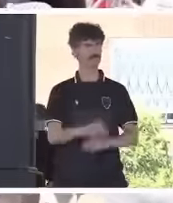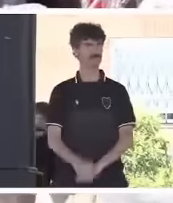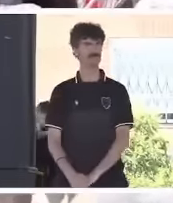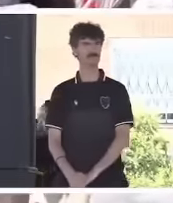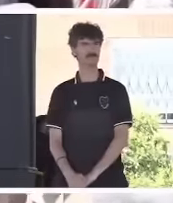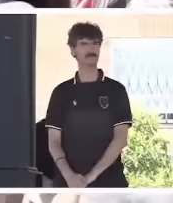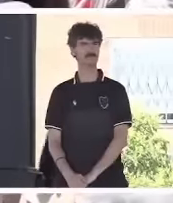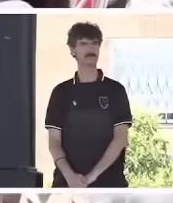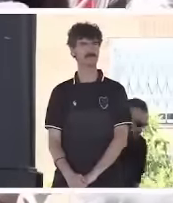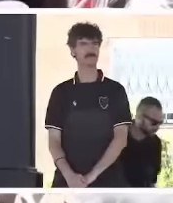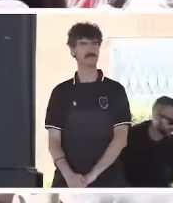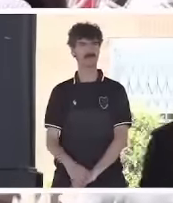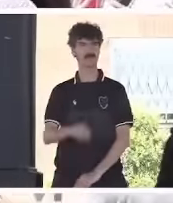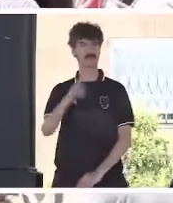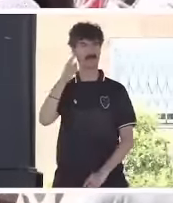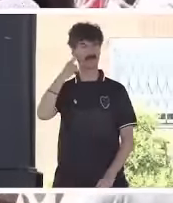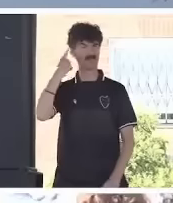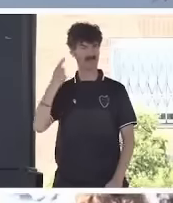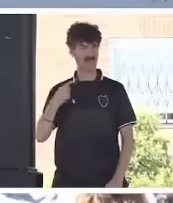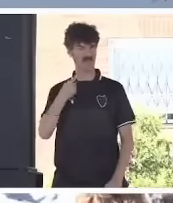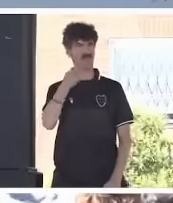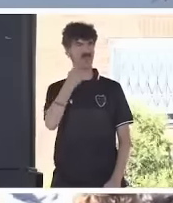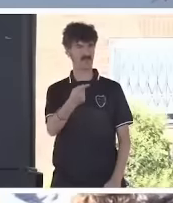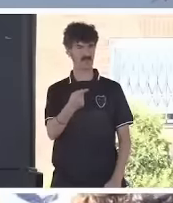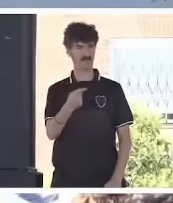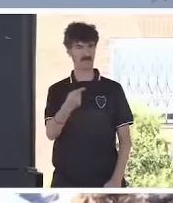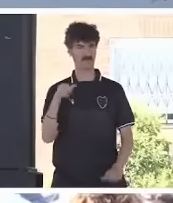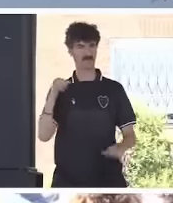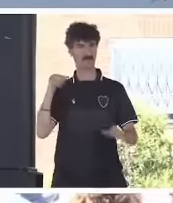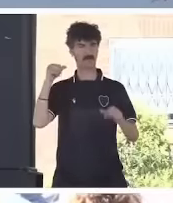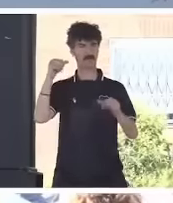Y como decía Irene, llevamos